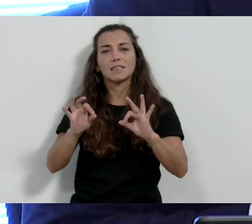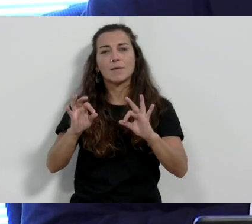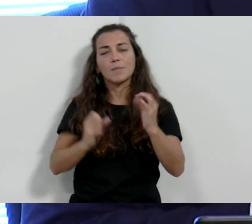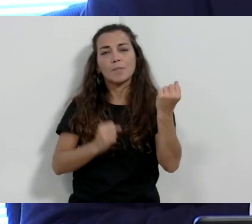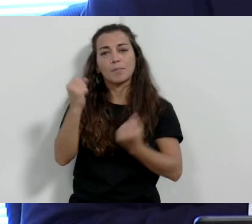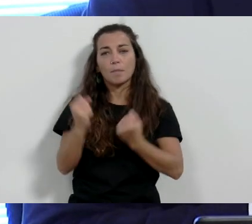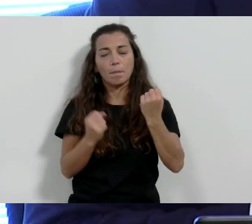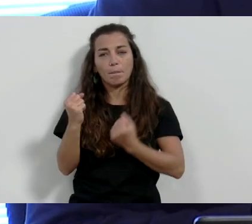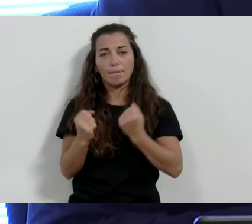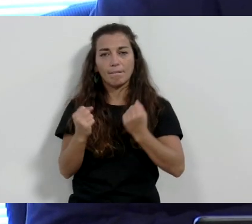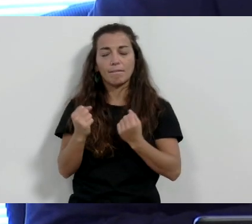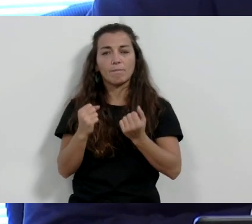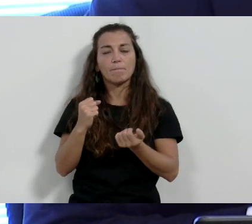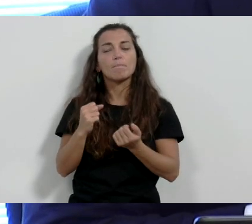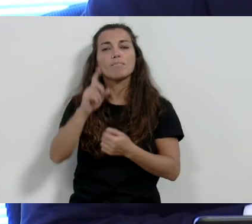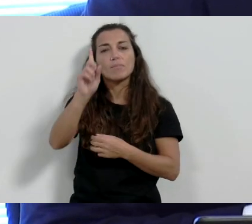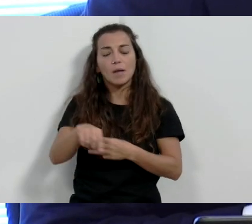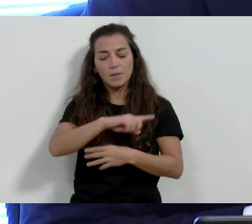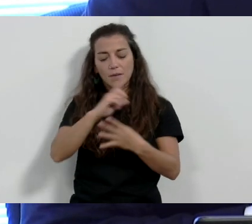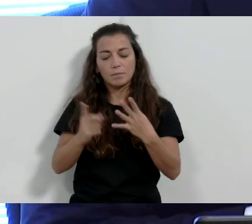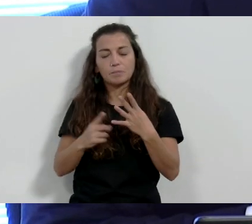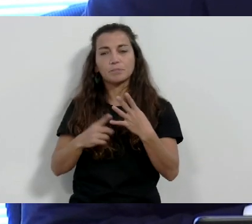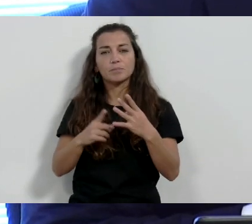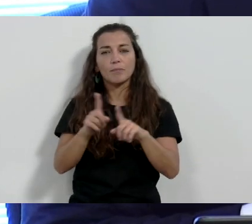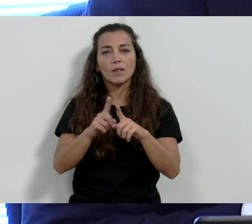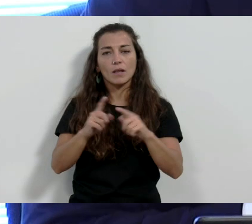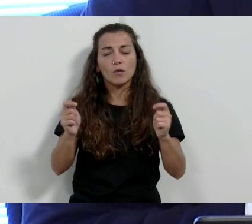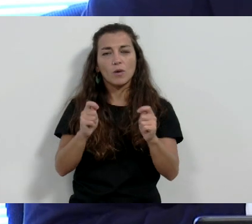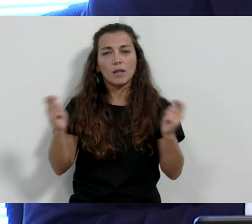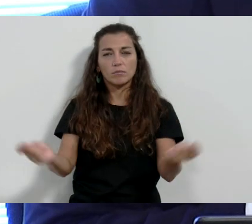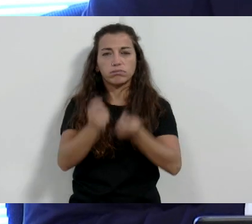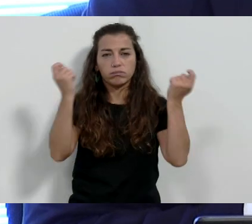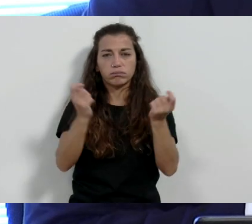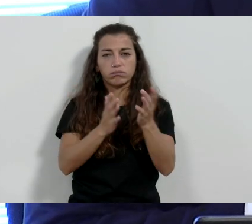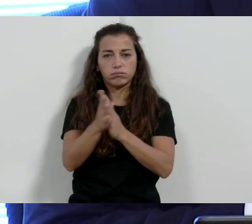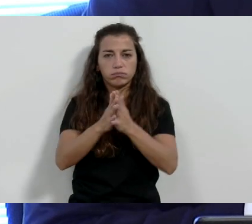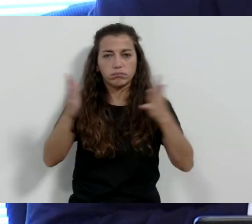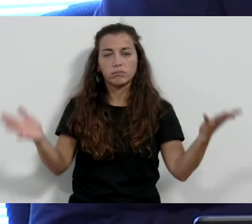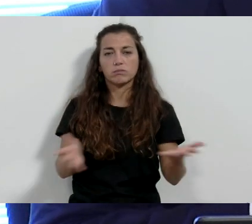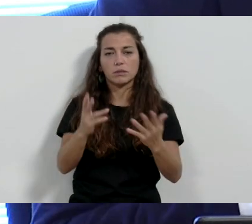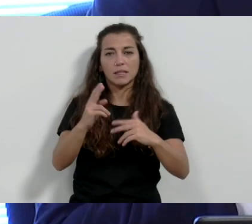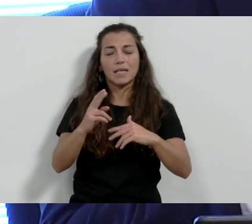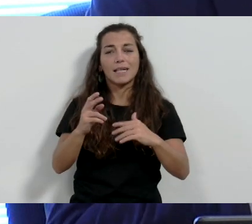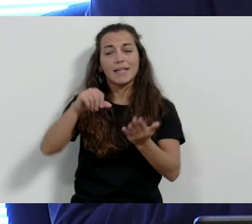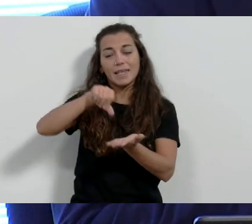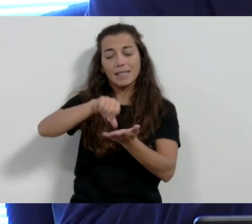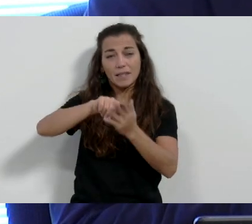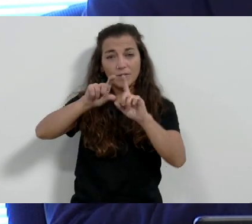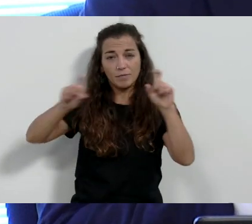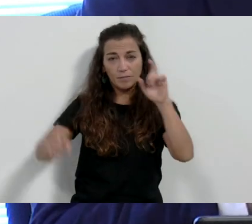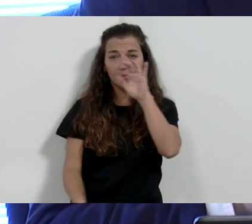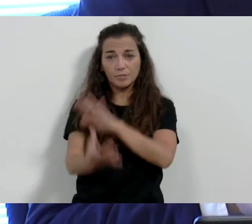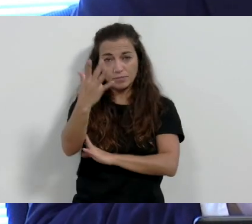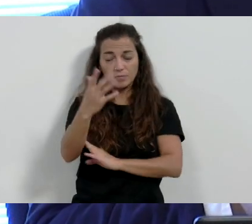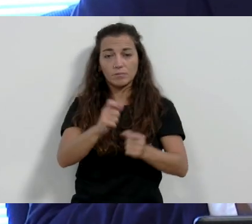familias. Para fomentar la implantación de negocios a las licencias de aperturas, pedimos que hasta se bonifiquen un 50% de la tasa resultante que